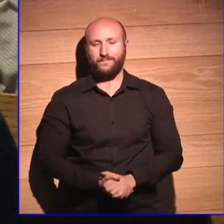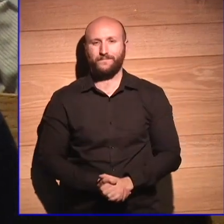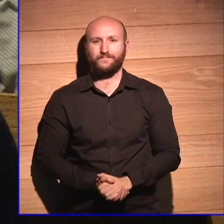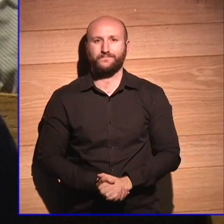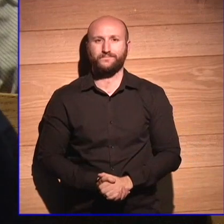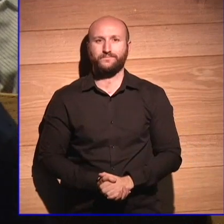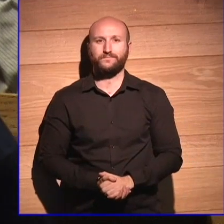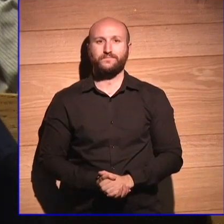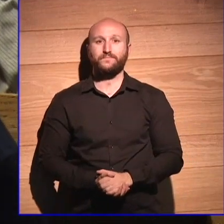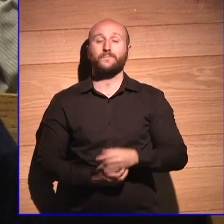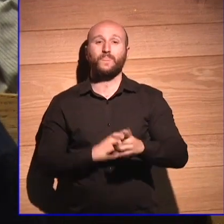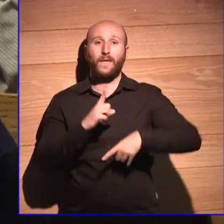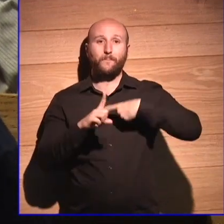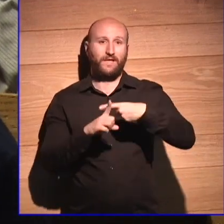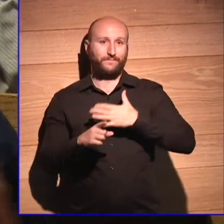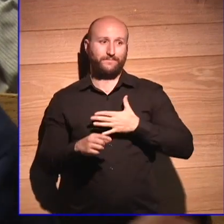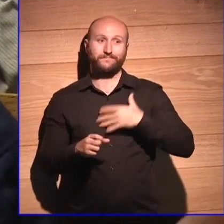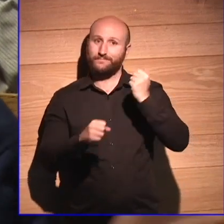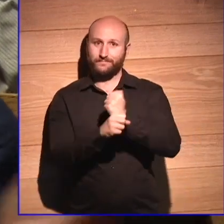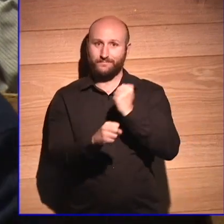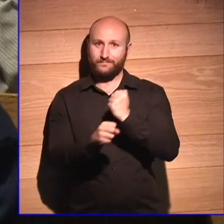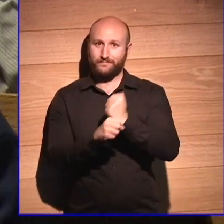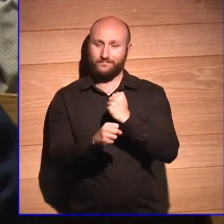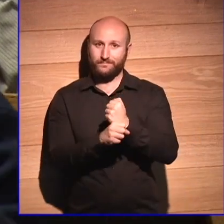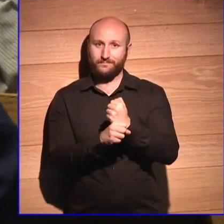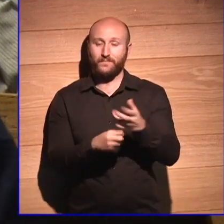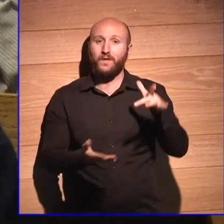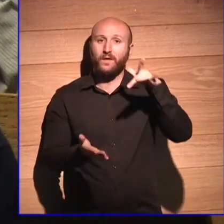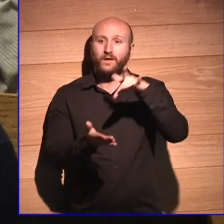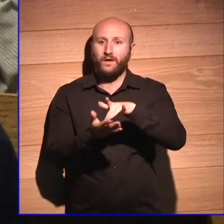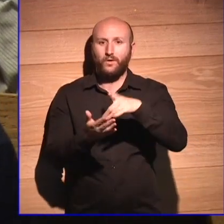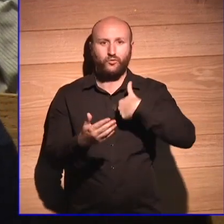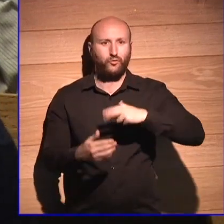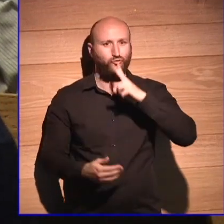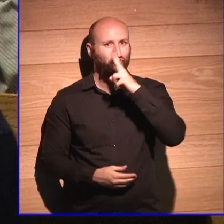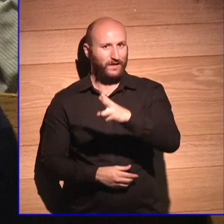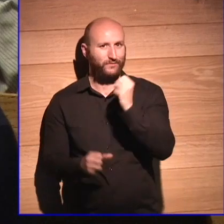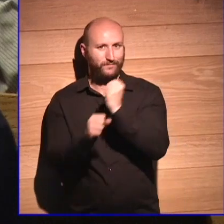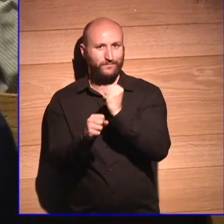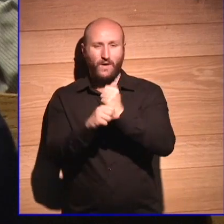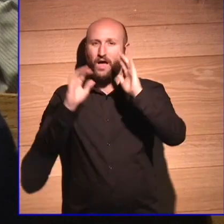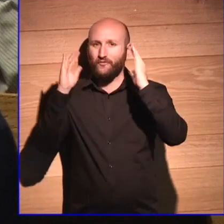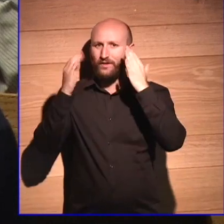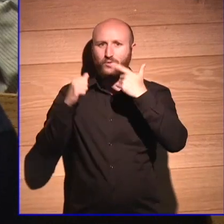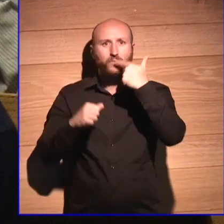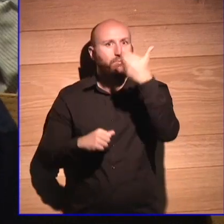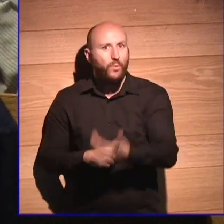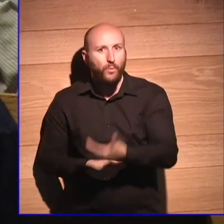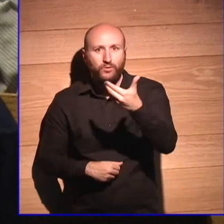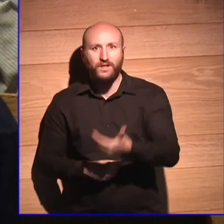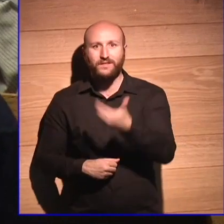es que en mi profesión, sobre todo a la que me dedico en los últimos 2 años, Facebook es fundamental. O